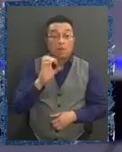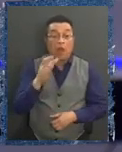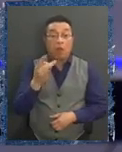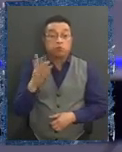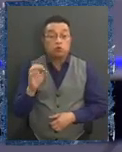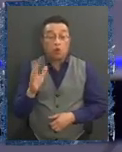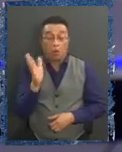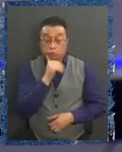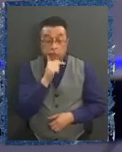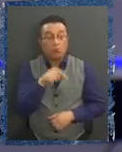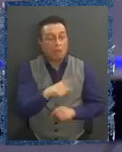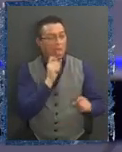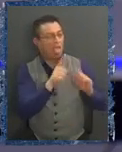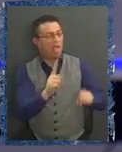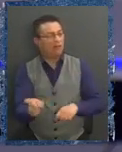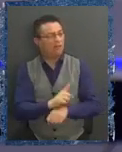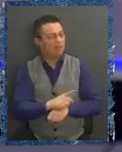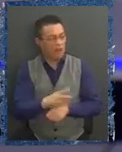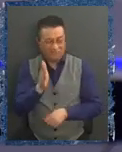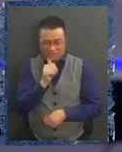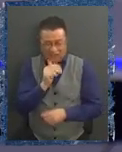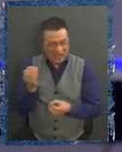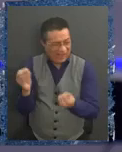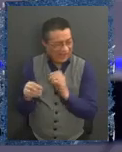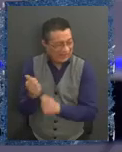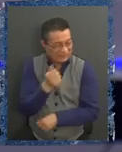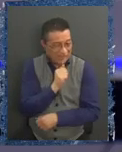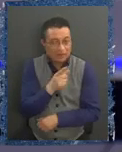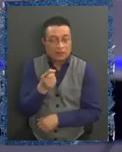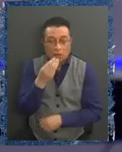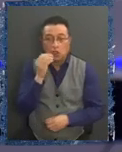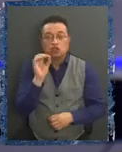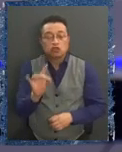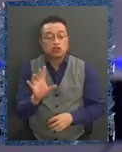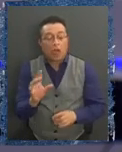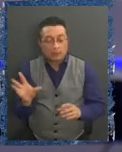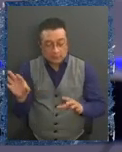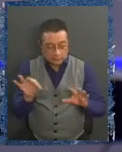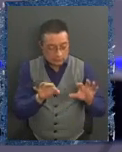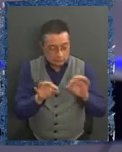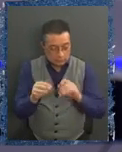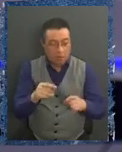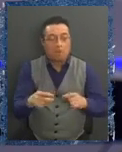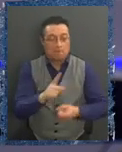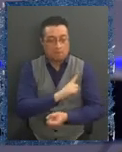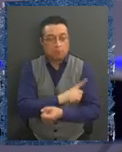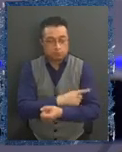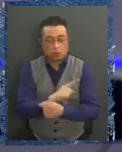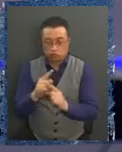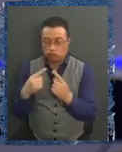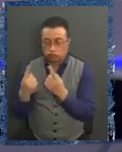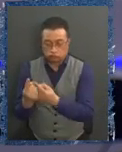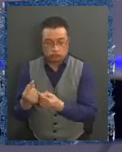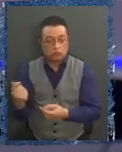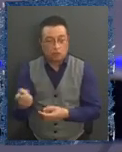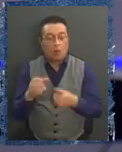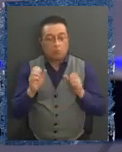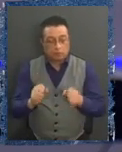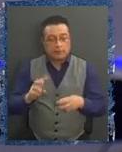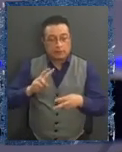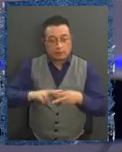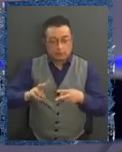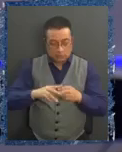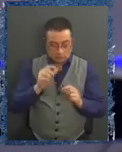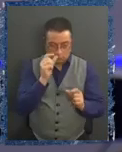Primero. Eso tiene razón. Segundo, el preámbulo es una invocación al ejercicio del poder constituyente para del pueblo para hacer